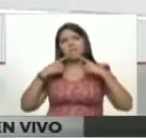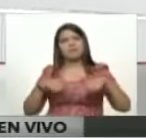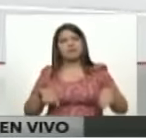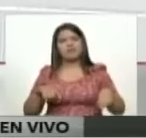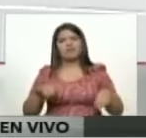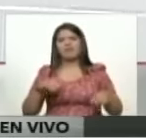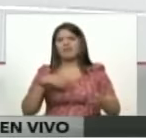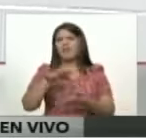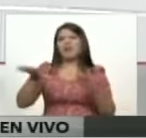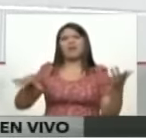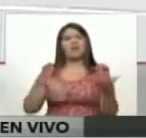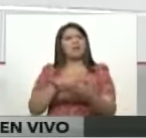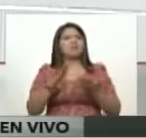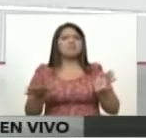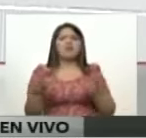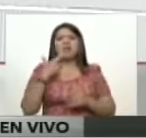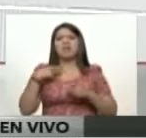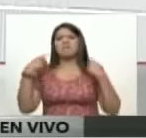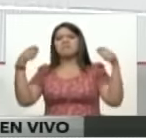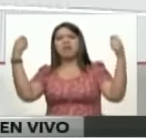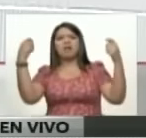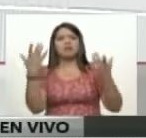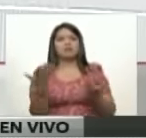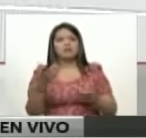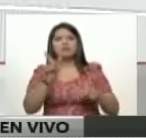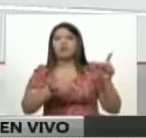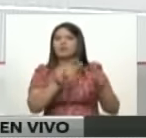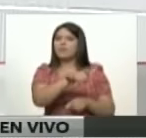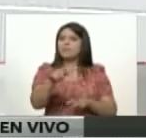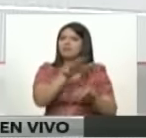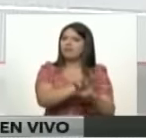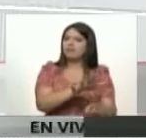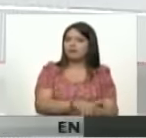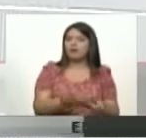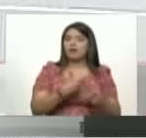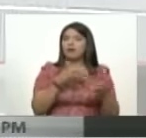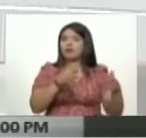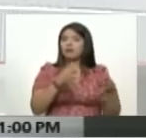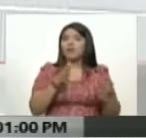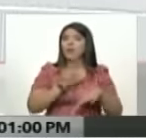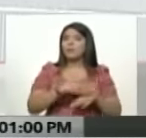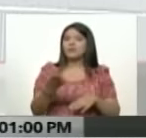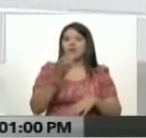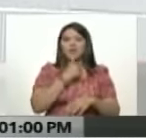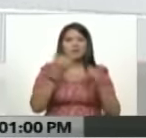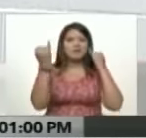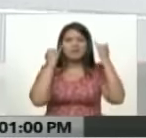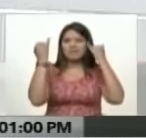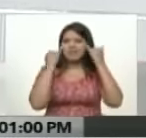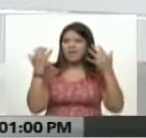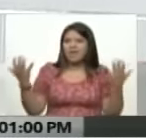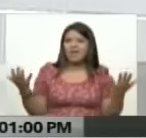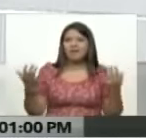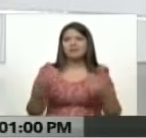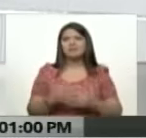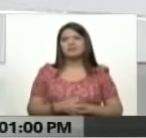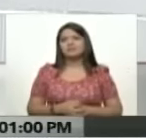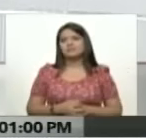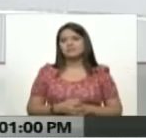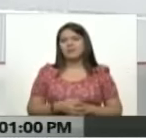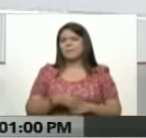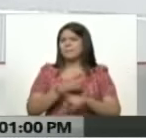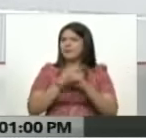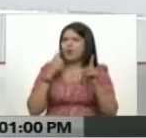desorden y al pantillerismo de algunos colegas electos por falta de ideas, que compiten con una